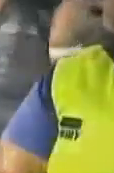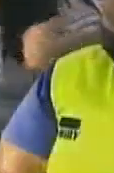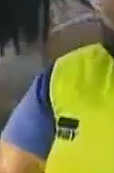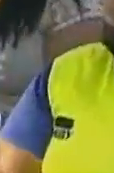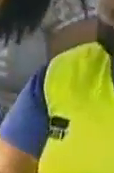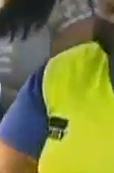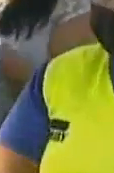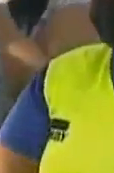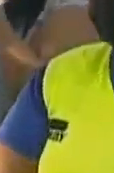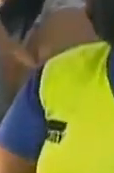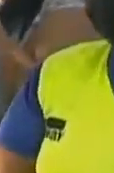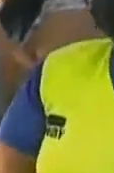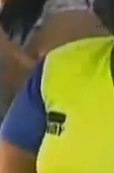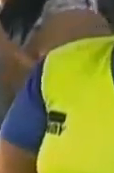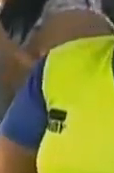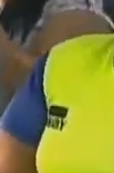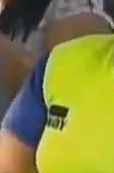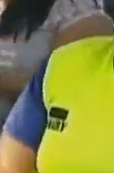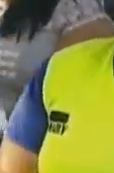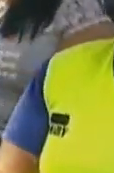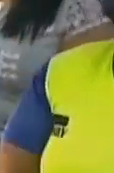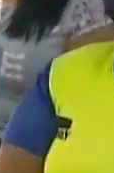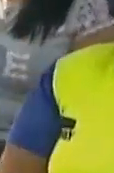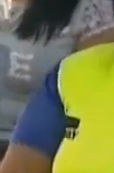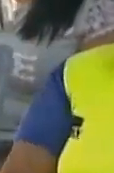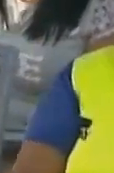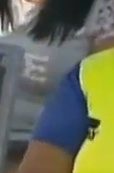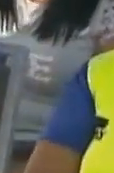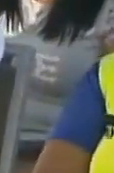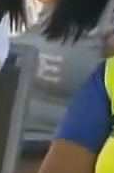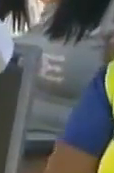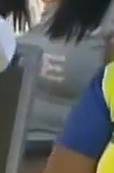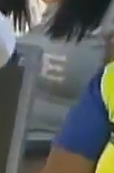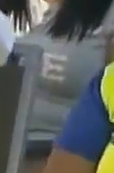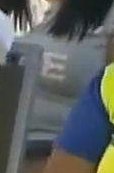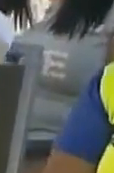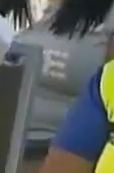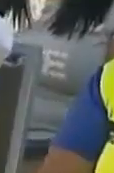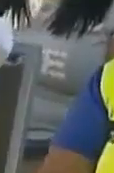nosotros todo va junto. La historia, la cultura,